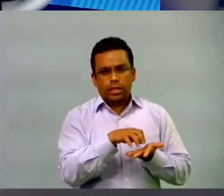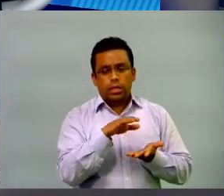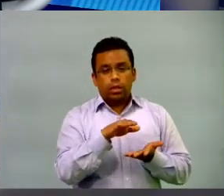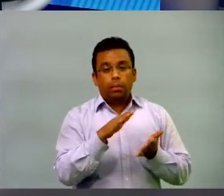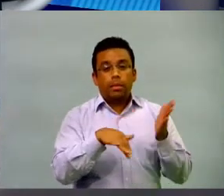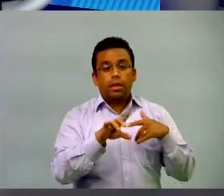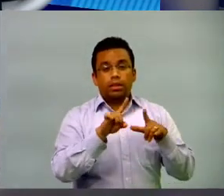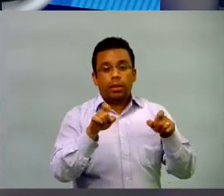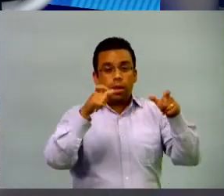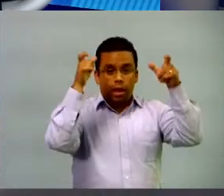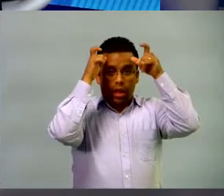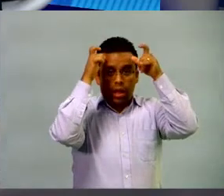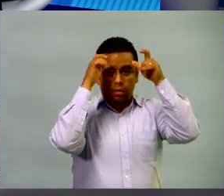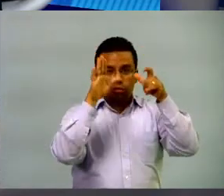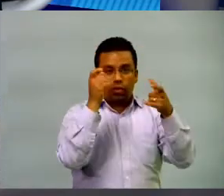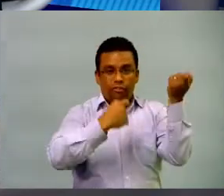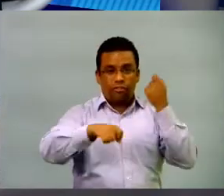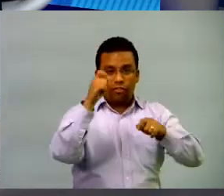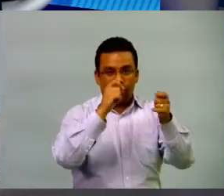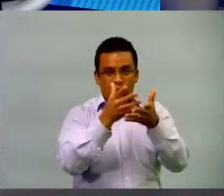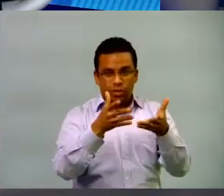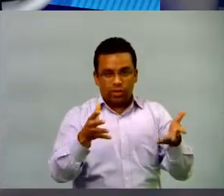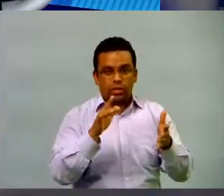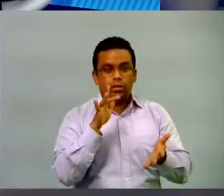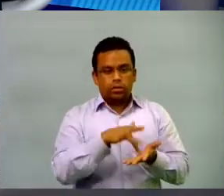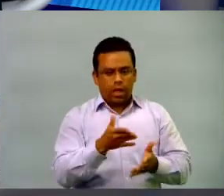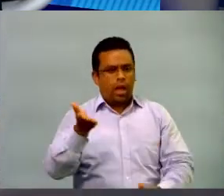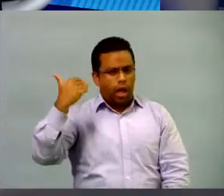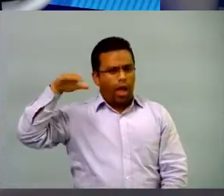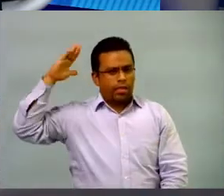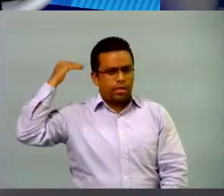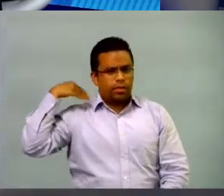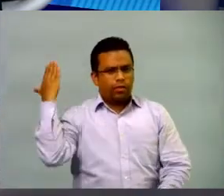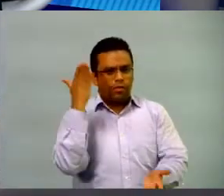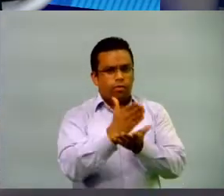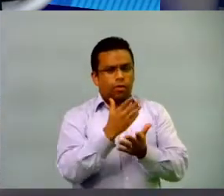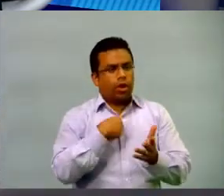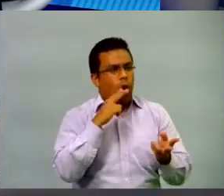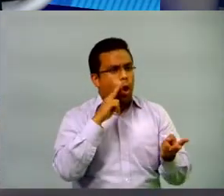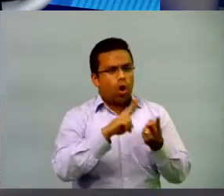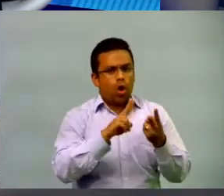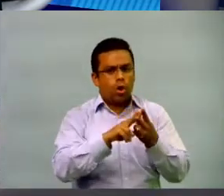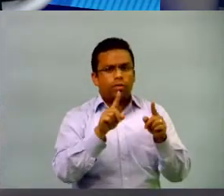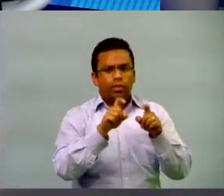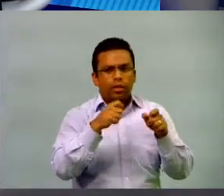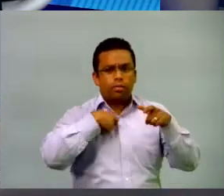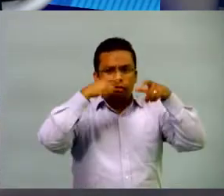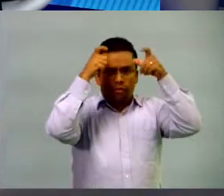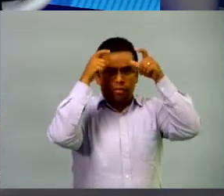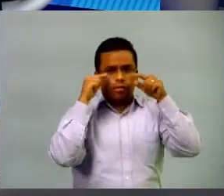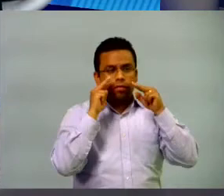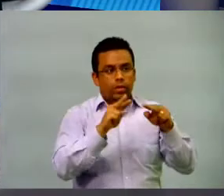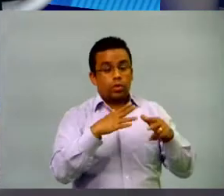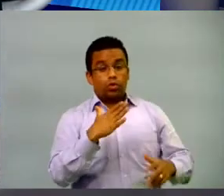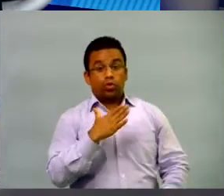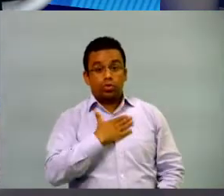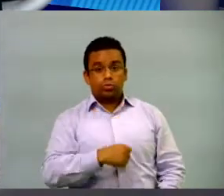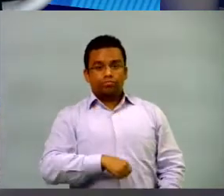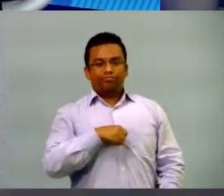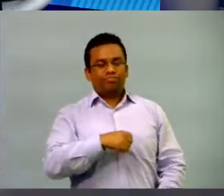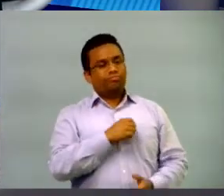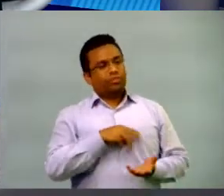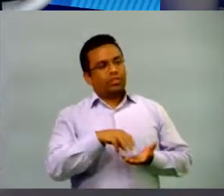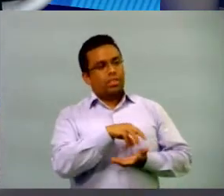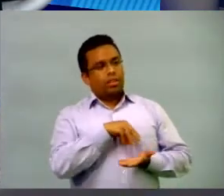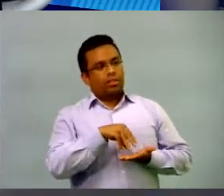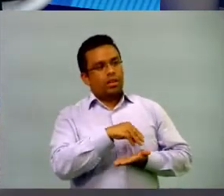temas ganaderos. Yo alguna vez estuve por allá con unos amigos conociendo todo el tema de ganadería y me enorgullece como santandereano ver que